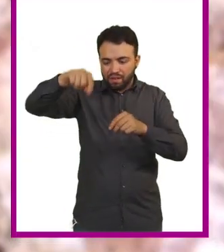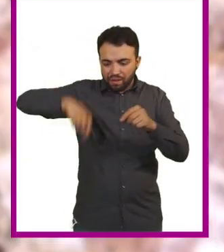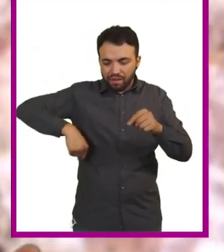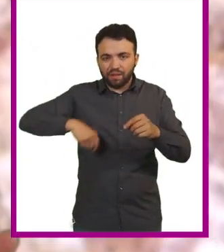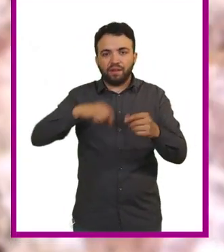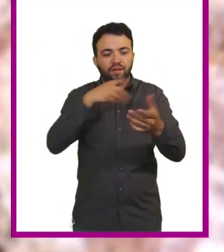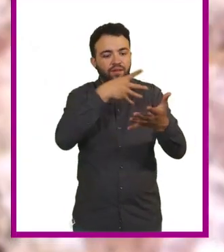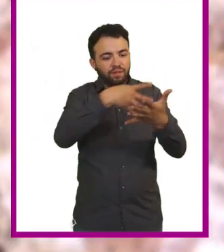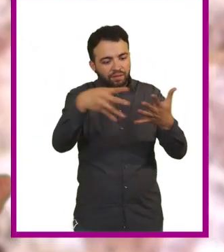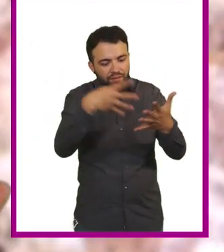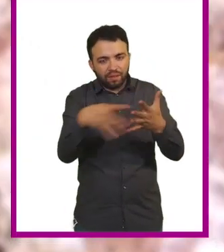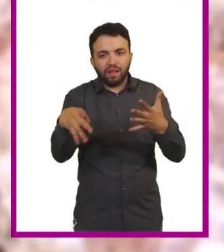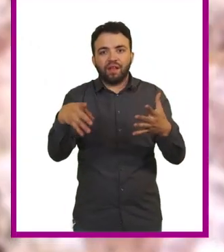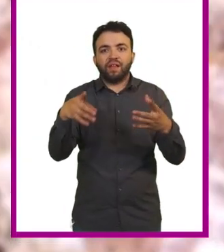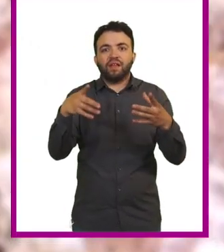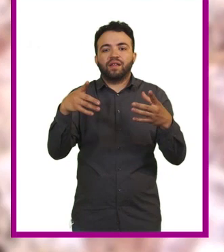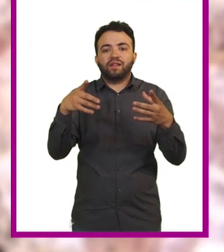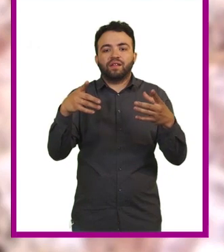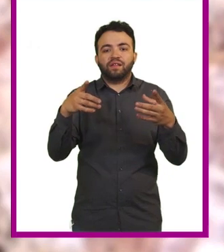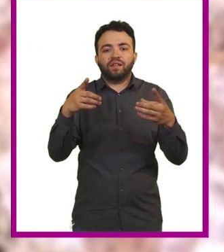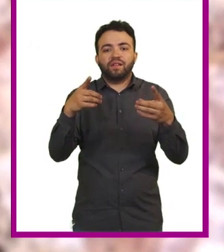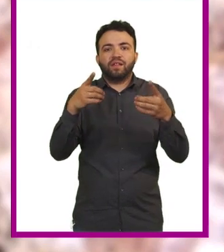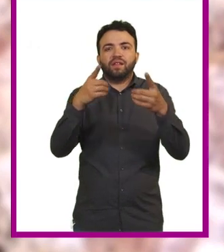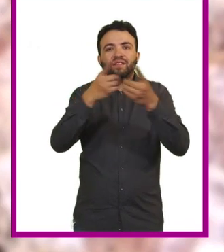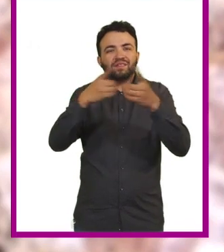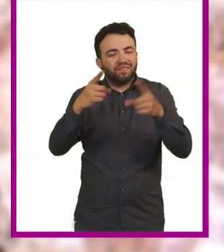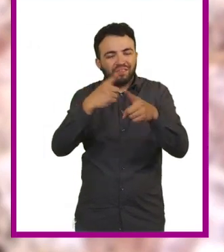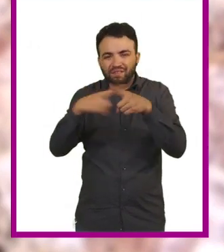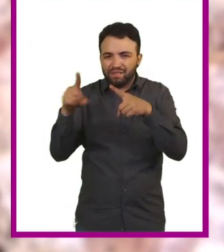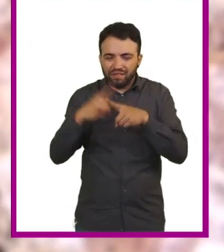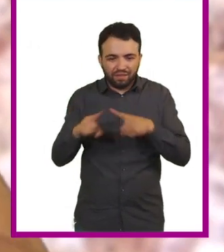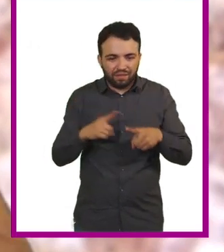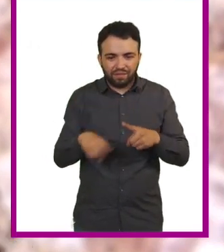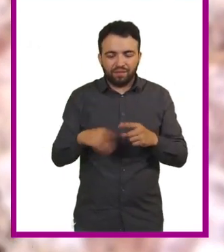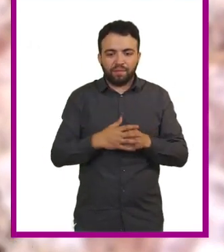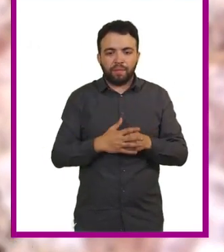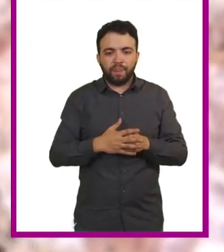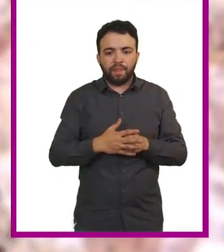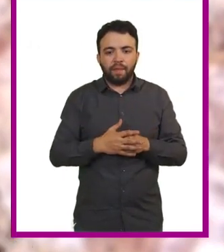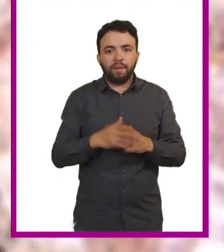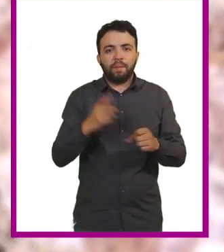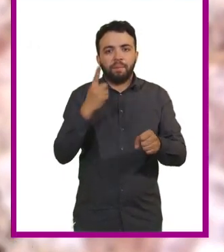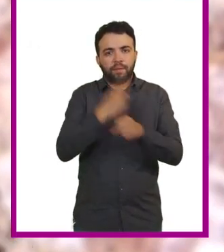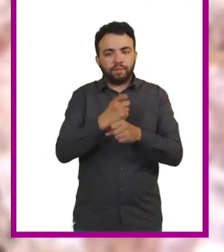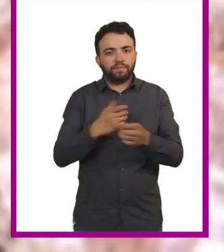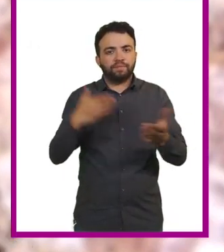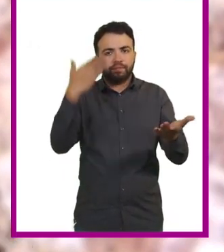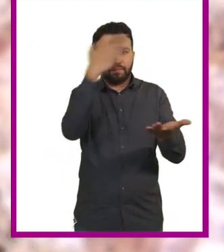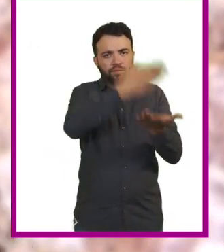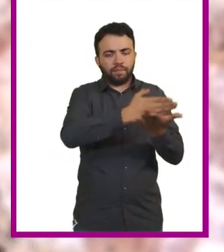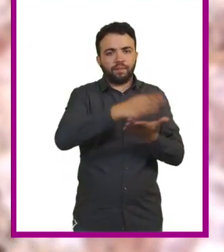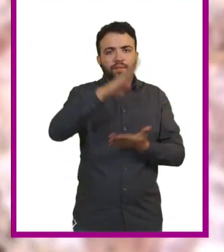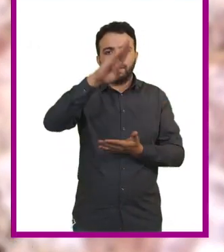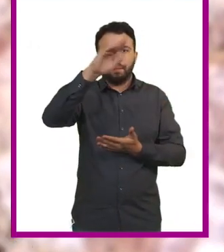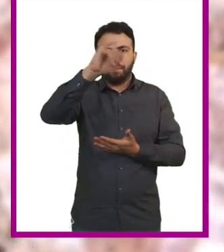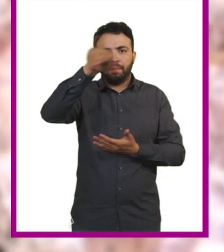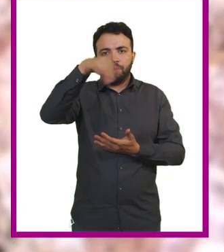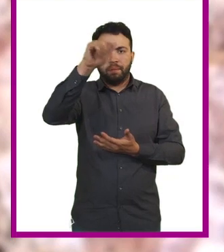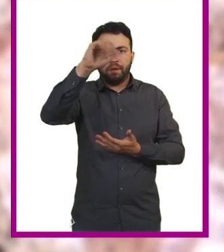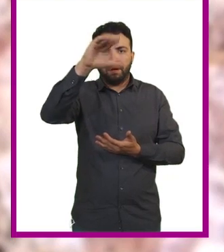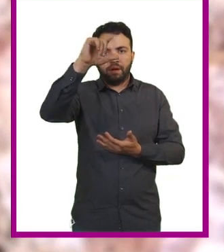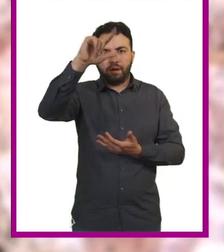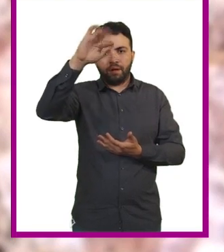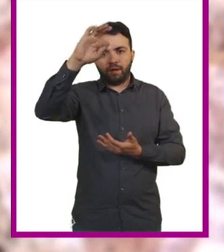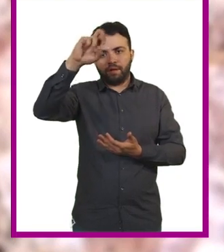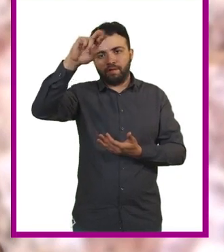Y pues Fernanda, si estás de acuerdo, primero vámonos hasta Baja California Sur para platicar un poco con la doctora María de la Luz Gutiérrez